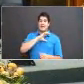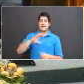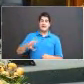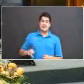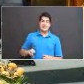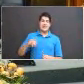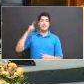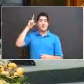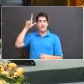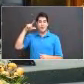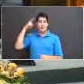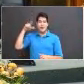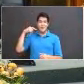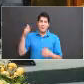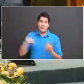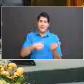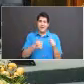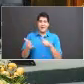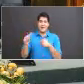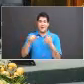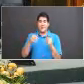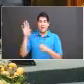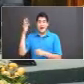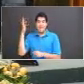pandereta, clap.